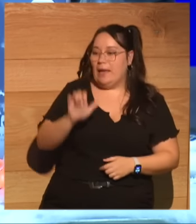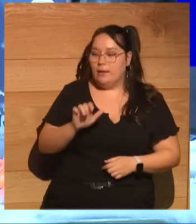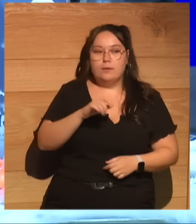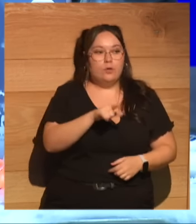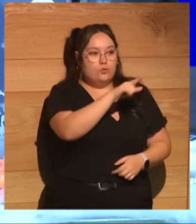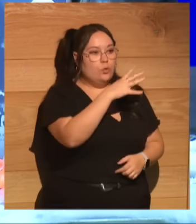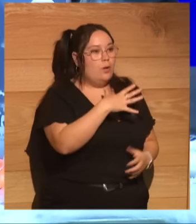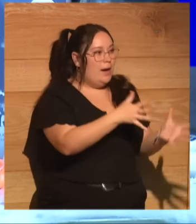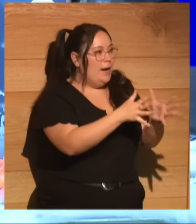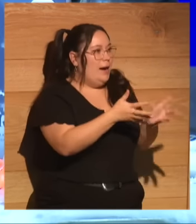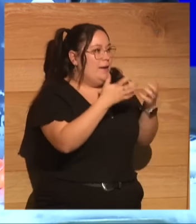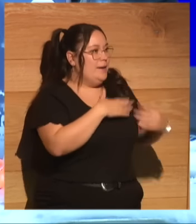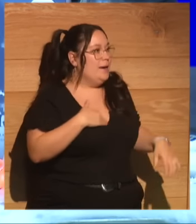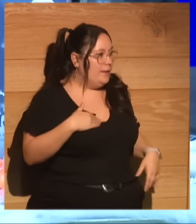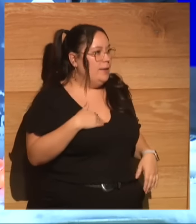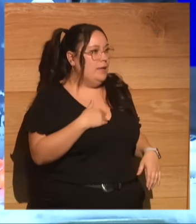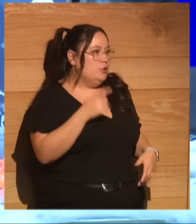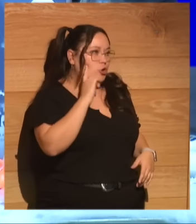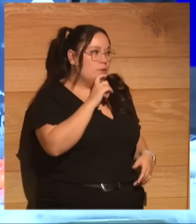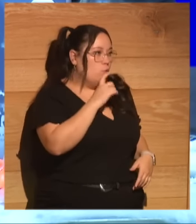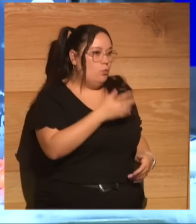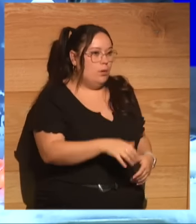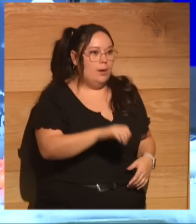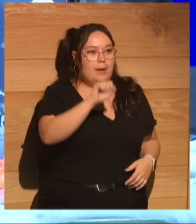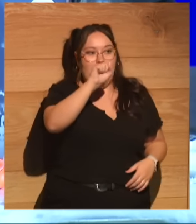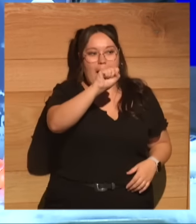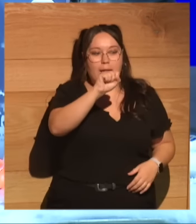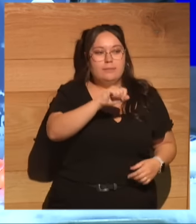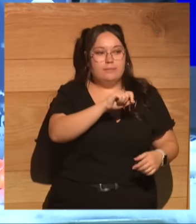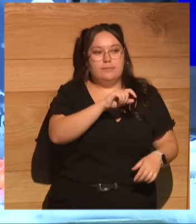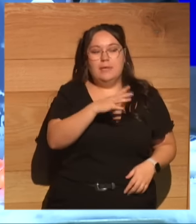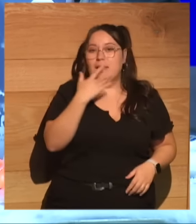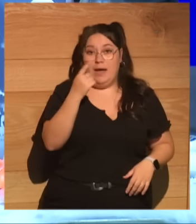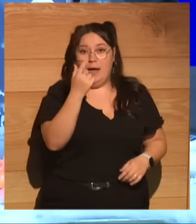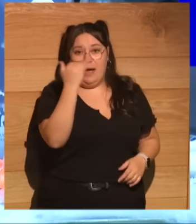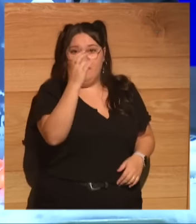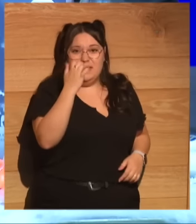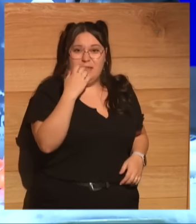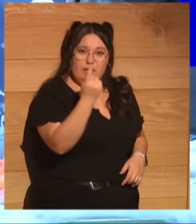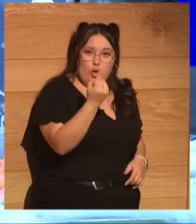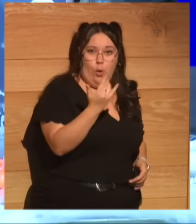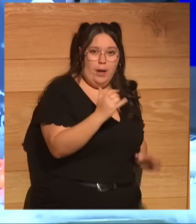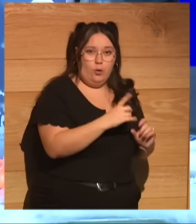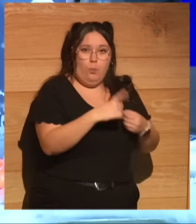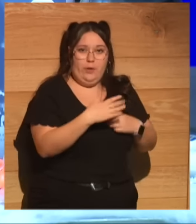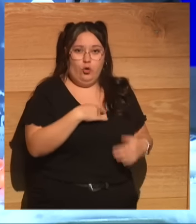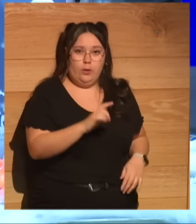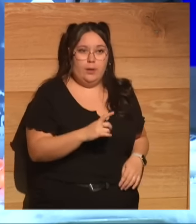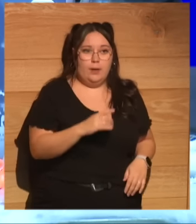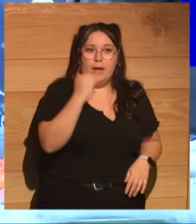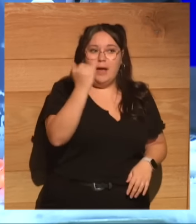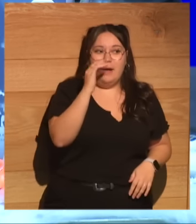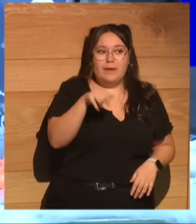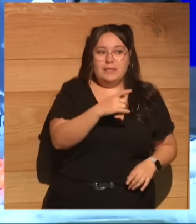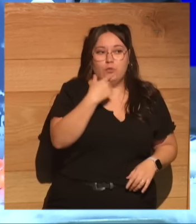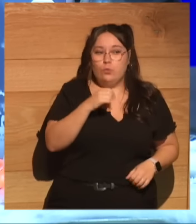quieres ganar y no sabes ya que... La A. Javi, si hay dinero por medio, ya no, ya que la no quiere A participar. Javier, ¿eh? Cansado, te